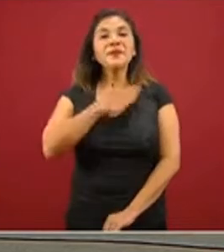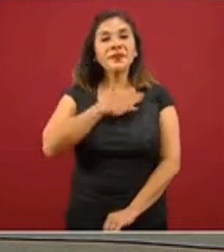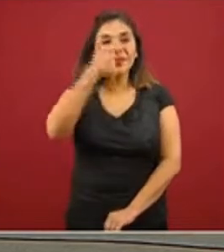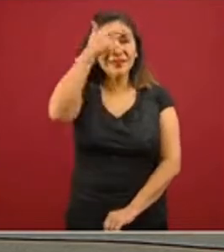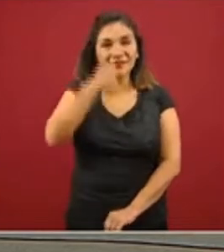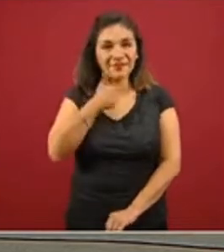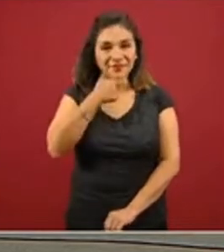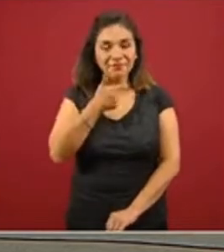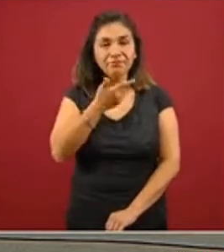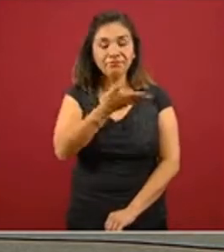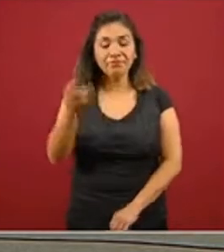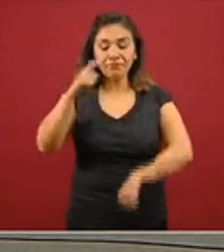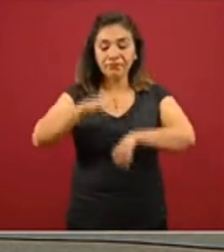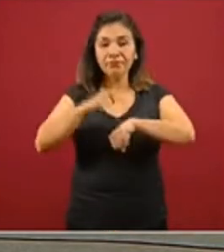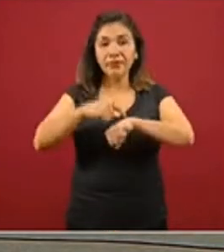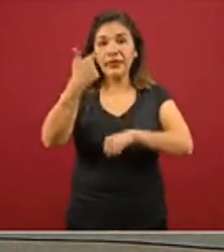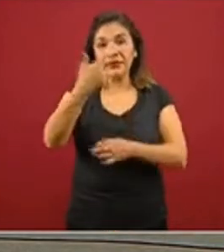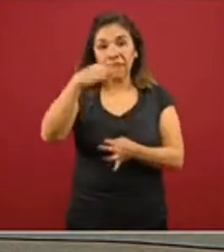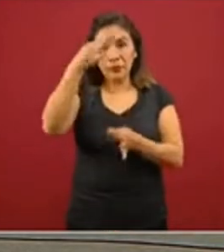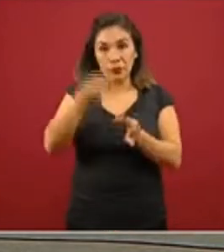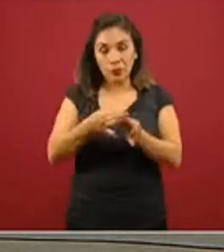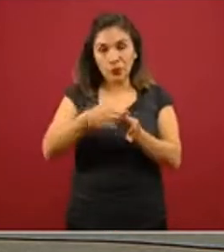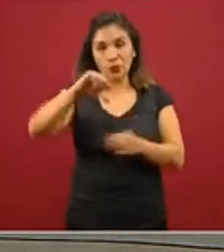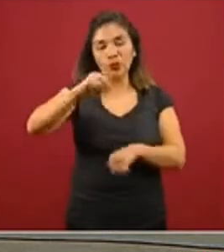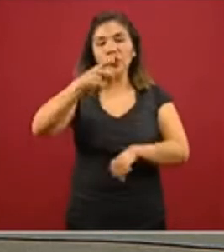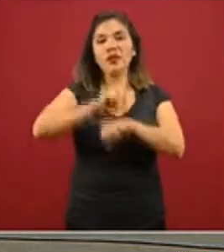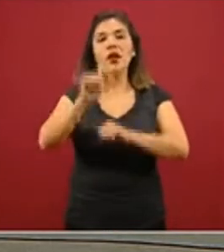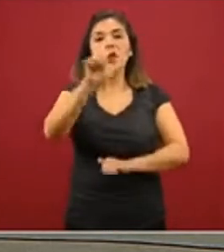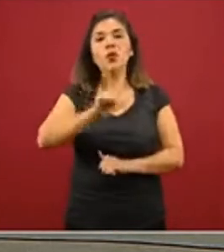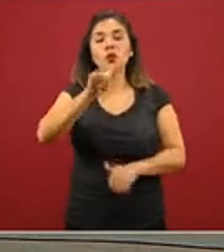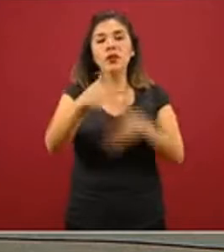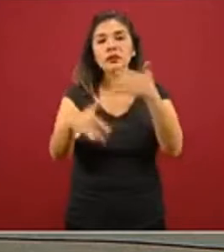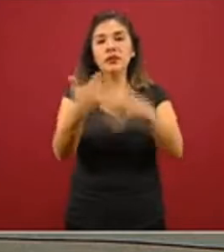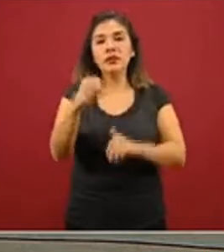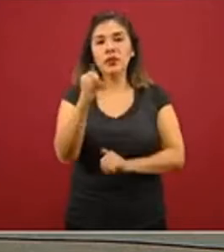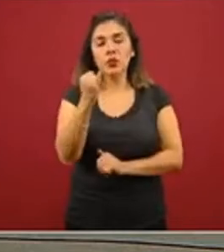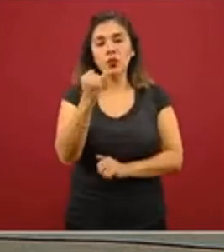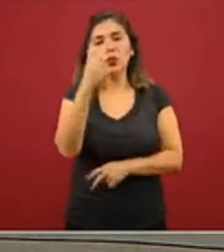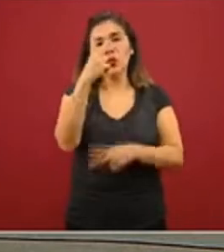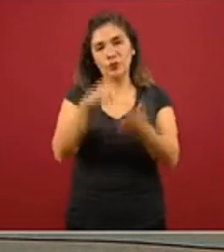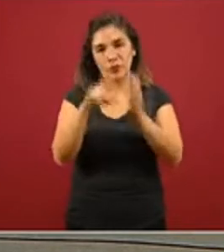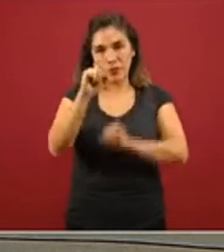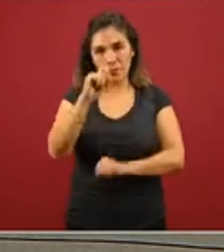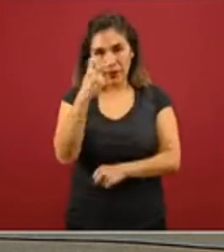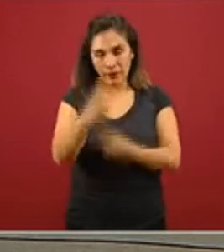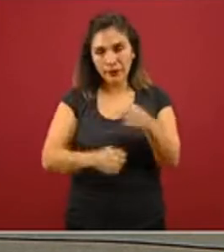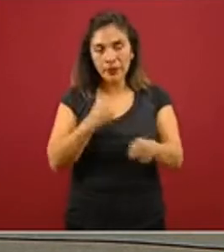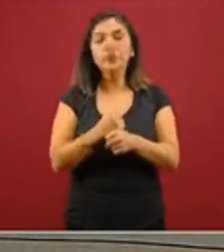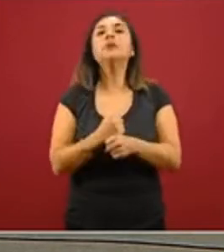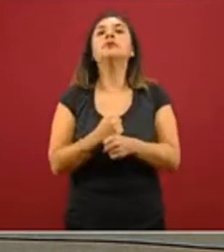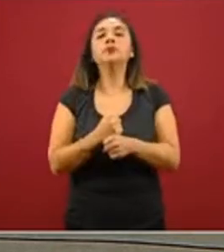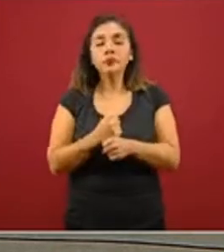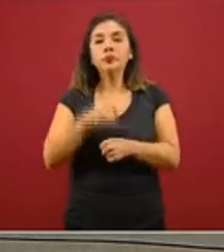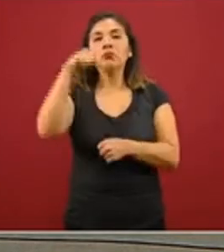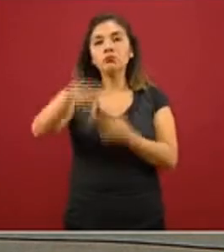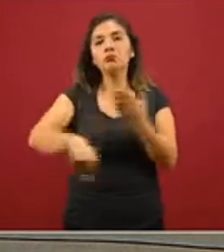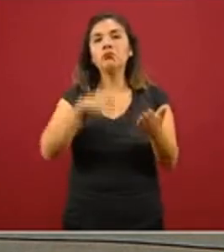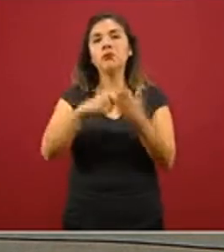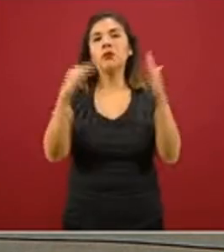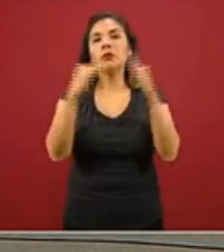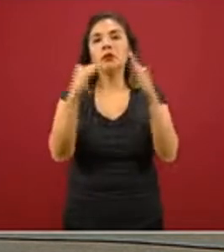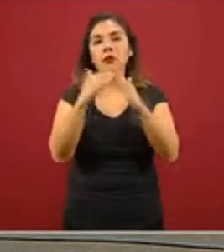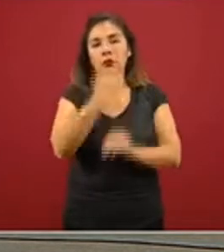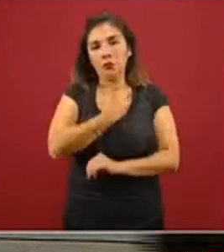noches. Son las 19 horas en punto de este lunes 15 de junio de 2020. Estamos en el Palacio Nacional de México, en la